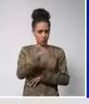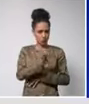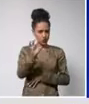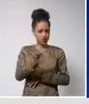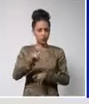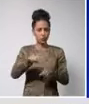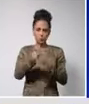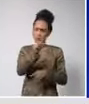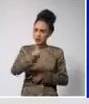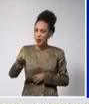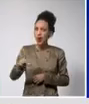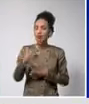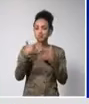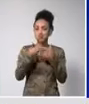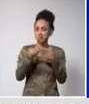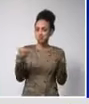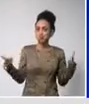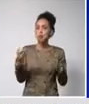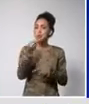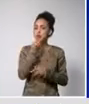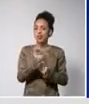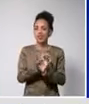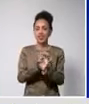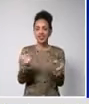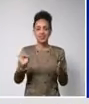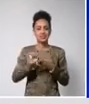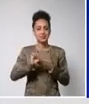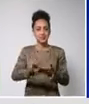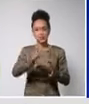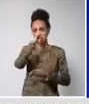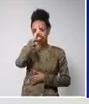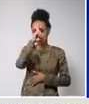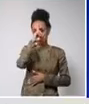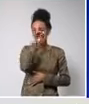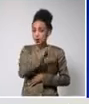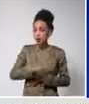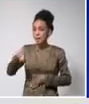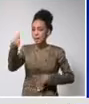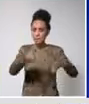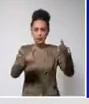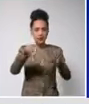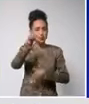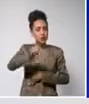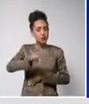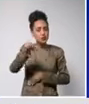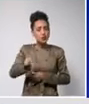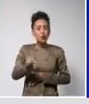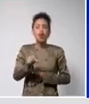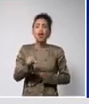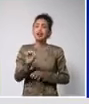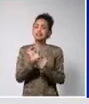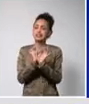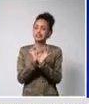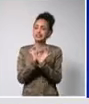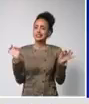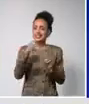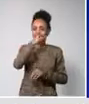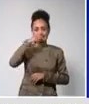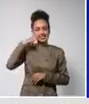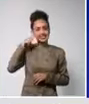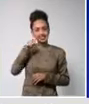permite una calidad, además de la participación activa de las personas en la higiene bucal. Como te